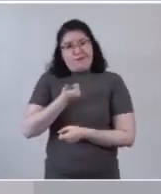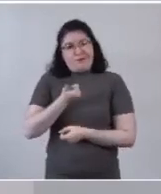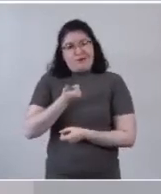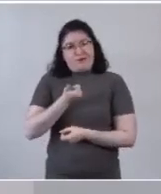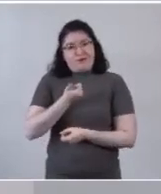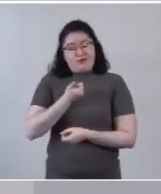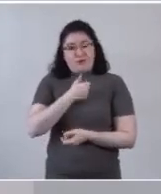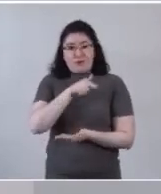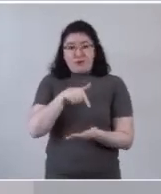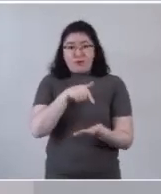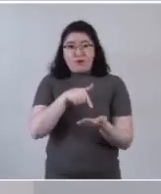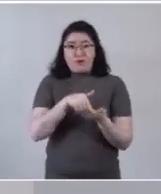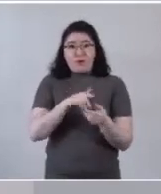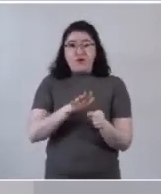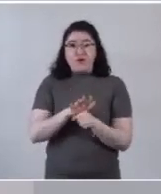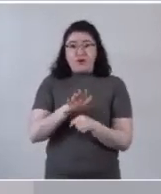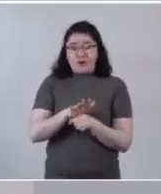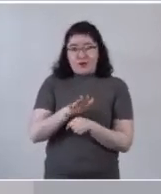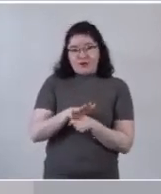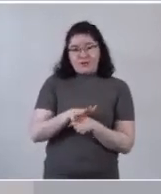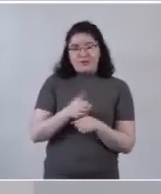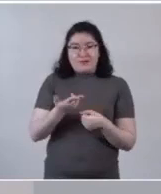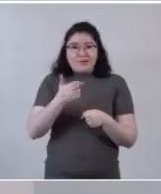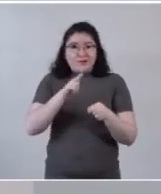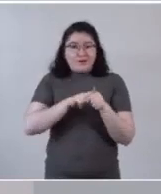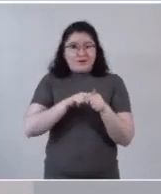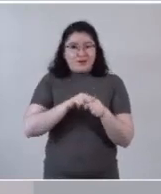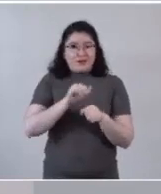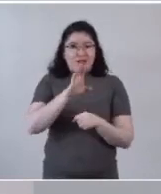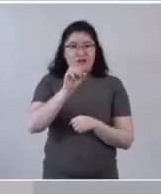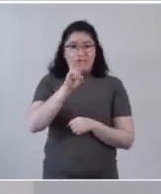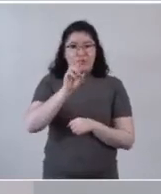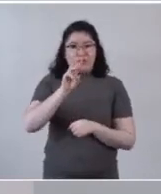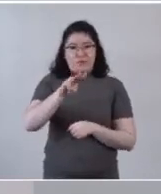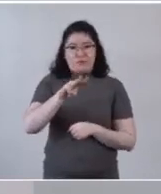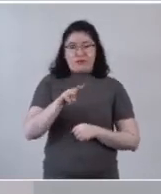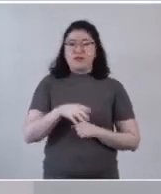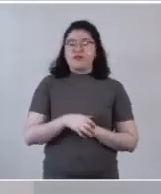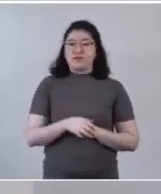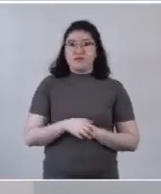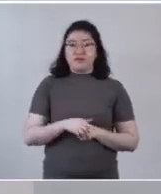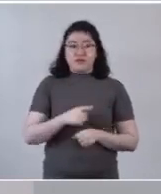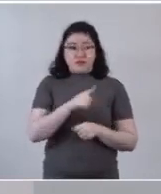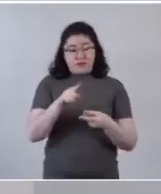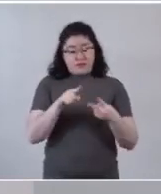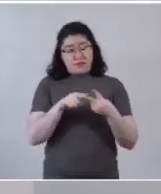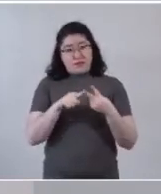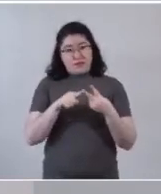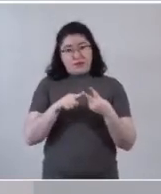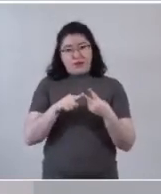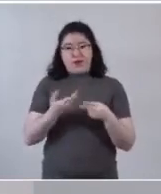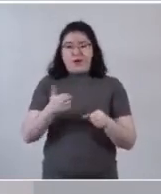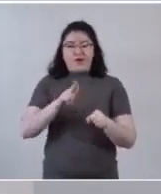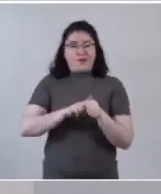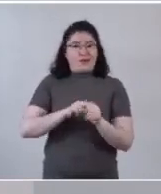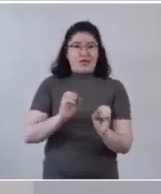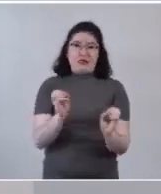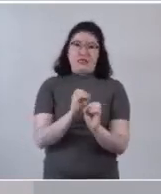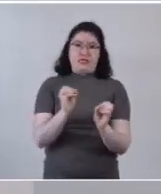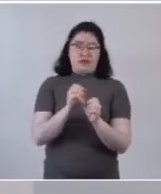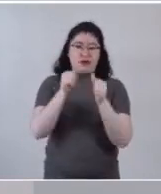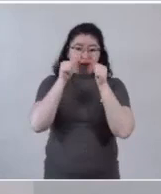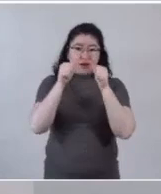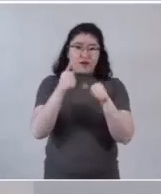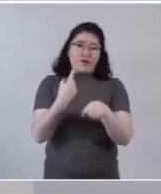se distribuyen los equipos en los hospitales COVID, en segundo lugar en los hospitales no COVID,